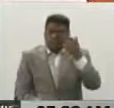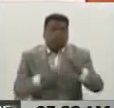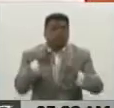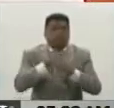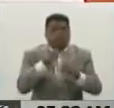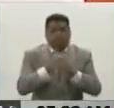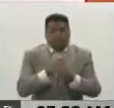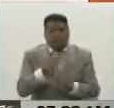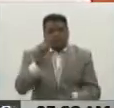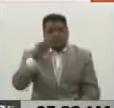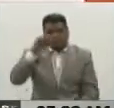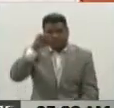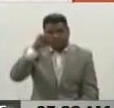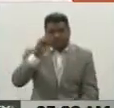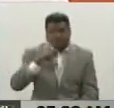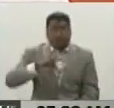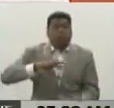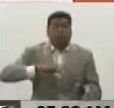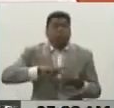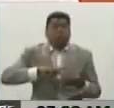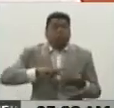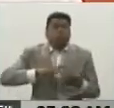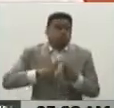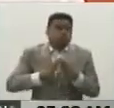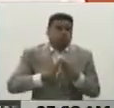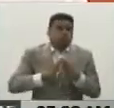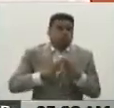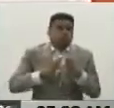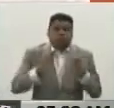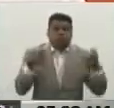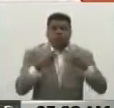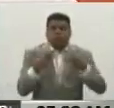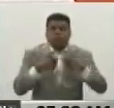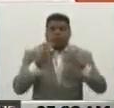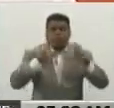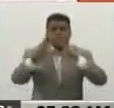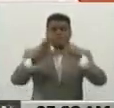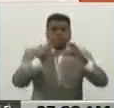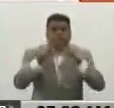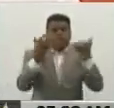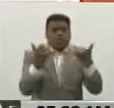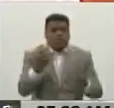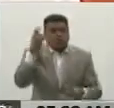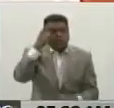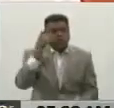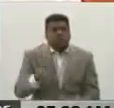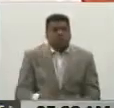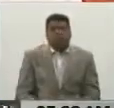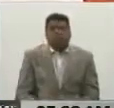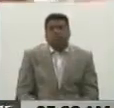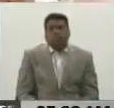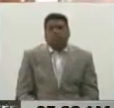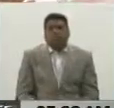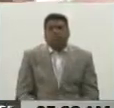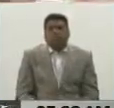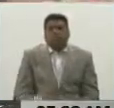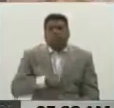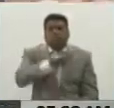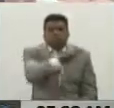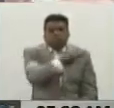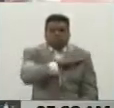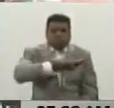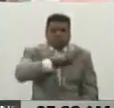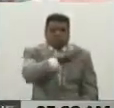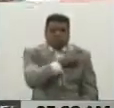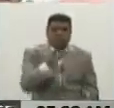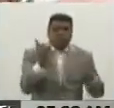precisamente lo que es la guerra comunicacional de cuarta generación que existe hoy día. Y la esencia robinsoniana, ¿no? La misión Robinson primero de alfabetizar,